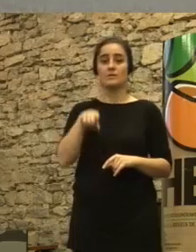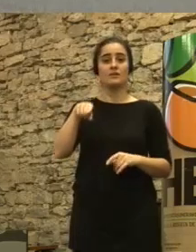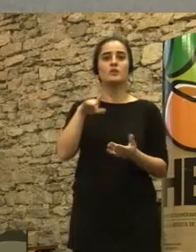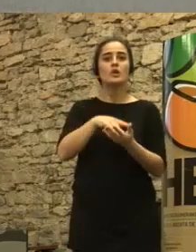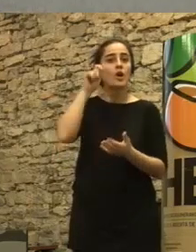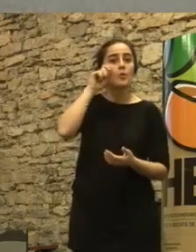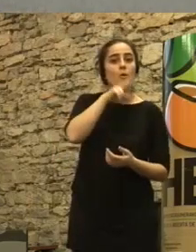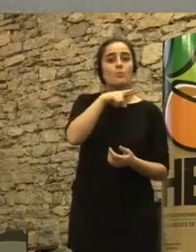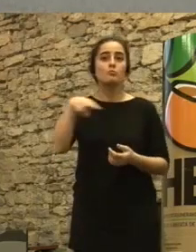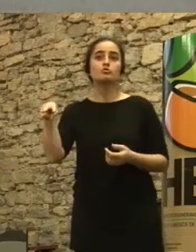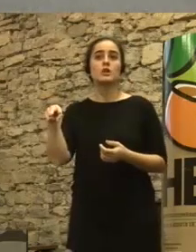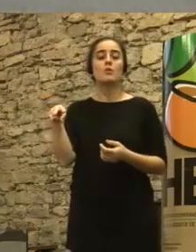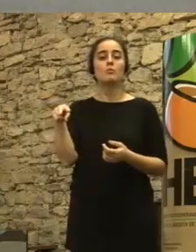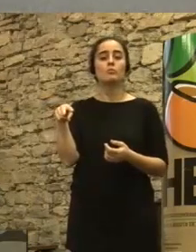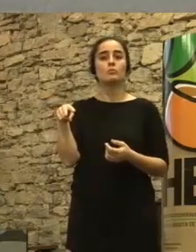museo